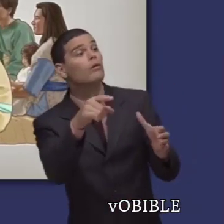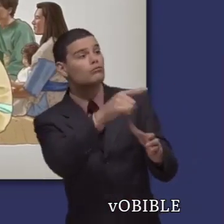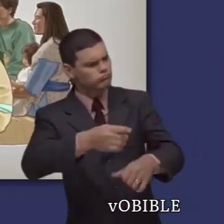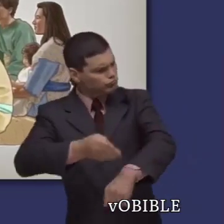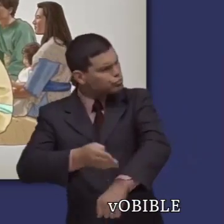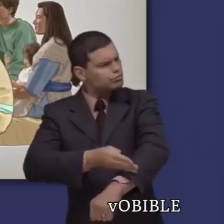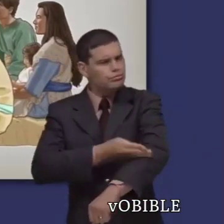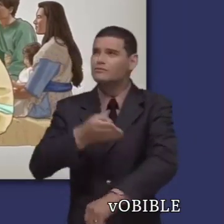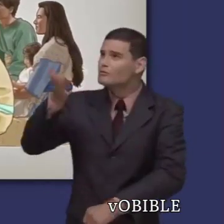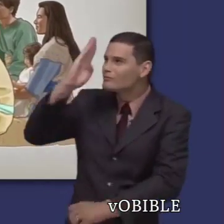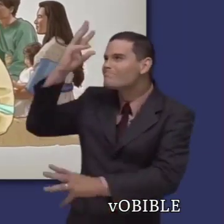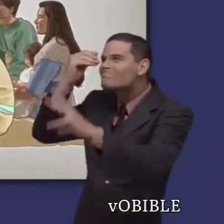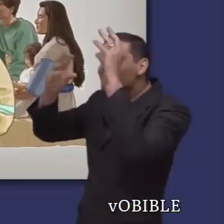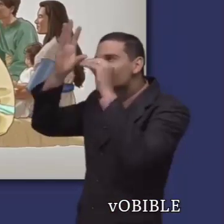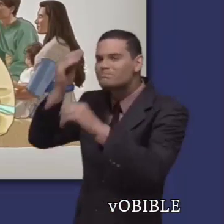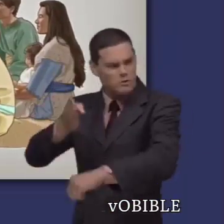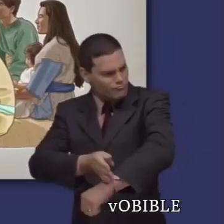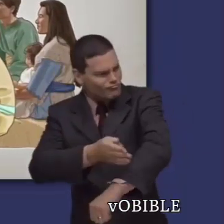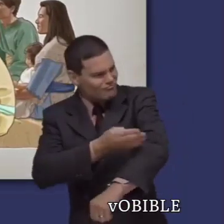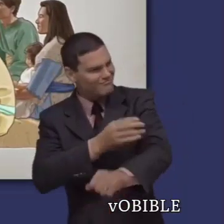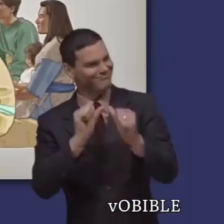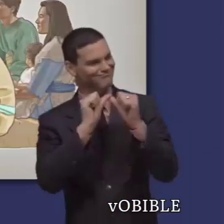colosenses conozcan cada vez mejor a Dios.